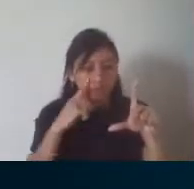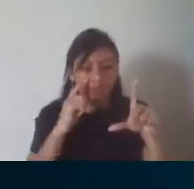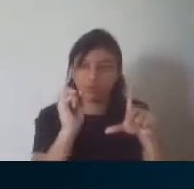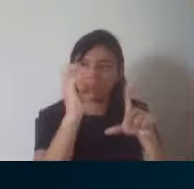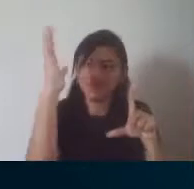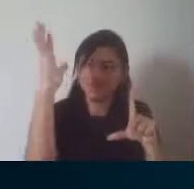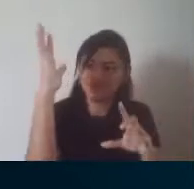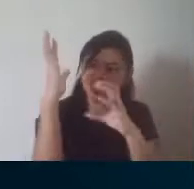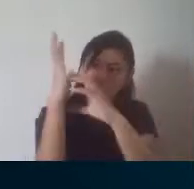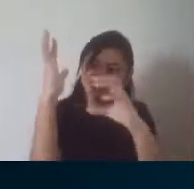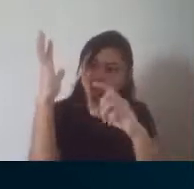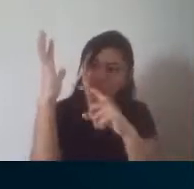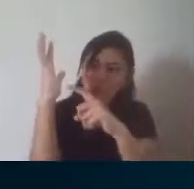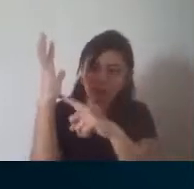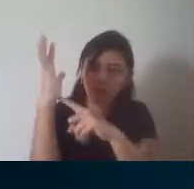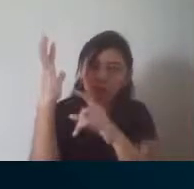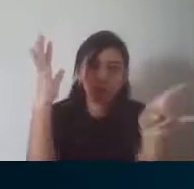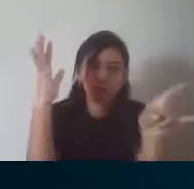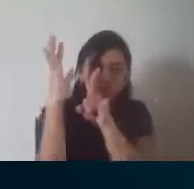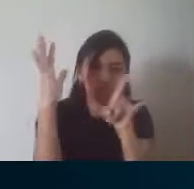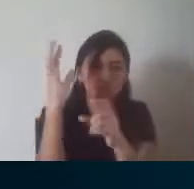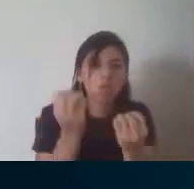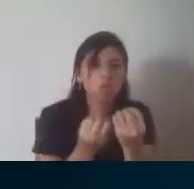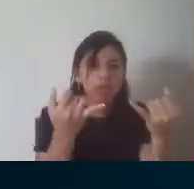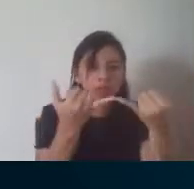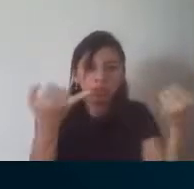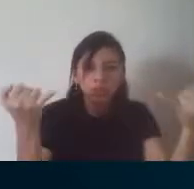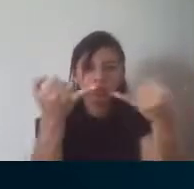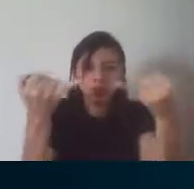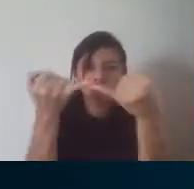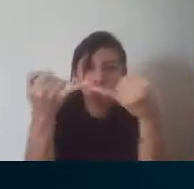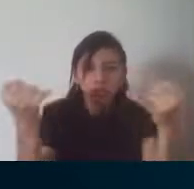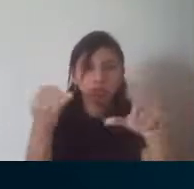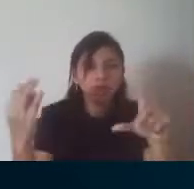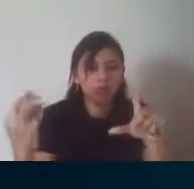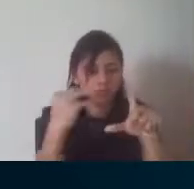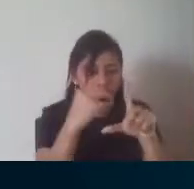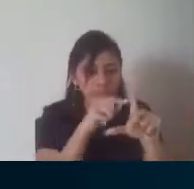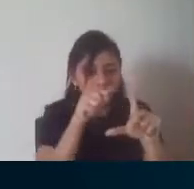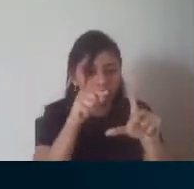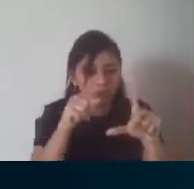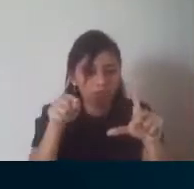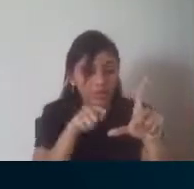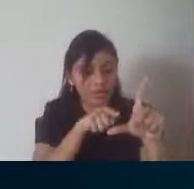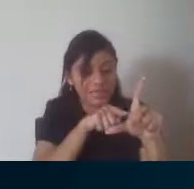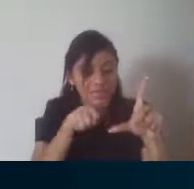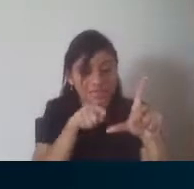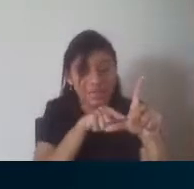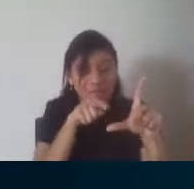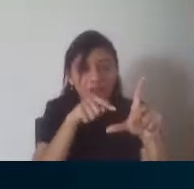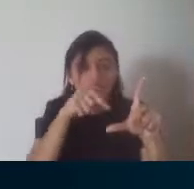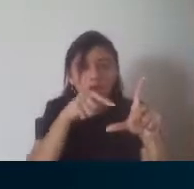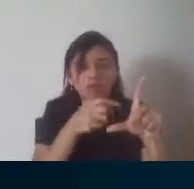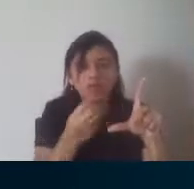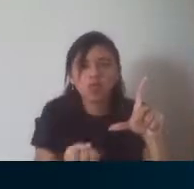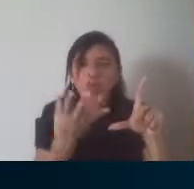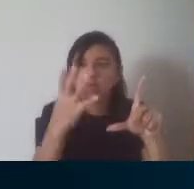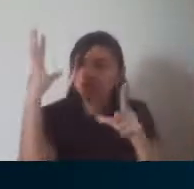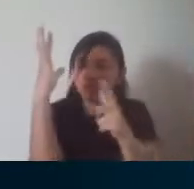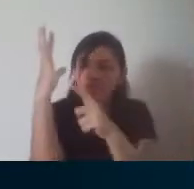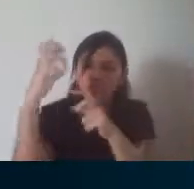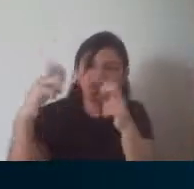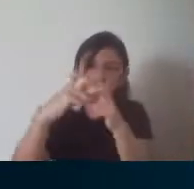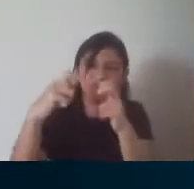de clientes. Debajo de esto se encuentra la demanda, corriente y porcentaje de carga que está manejando